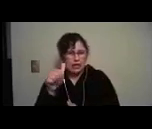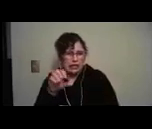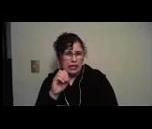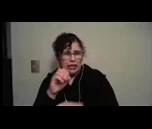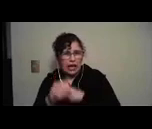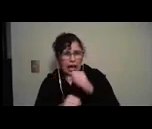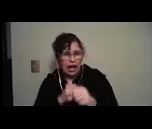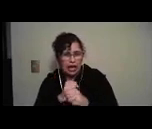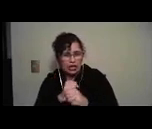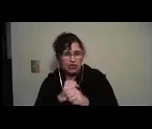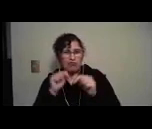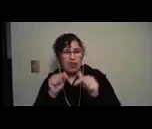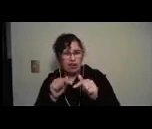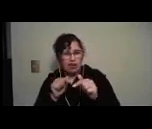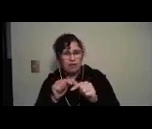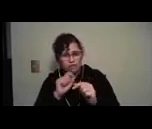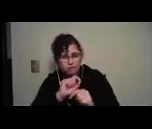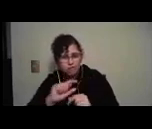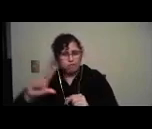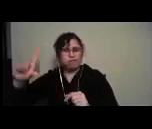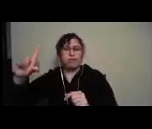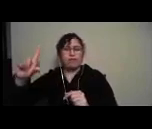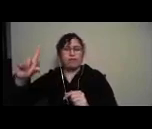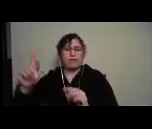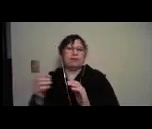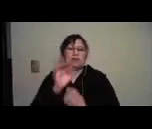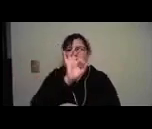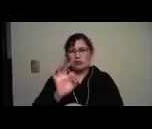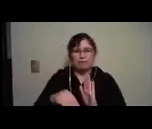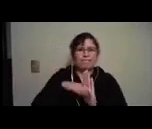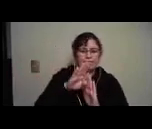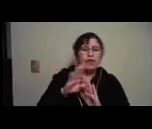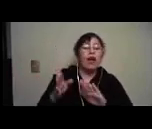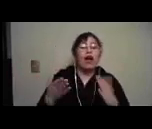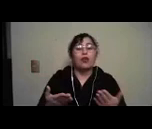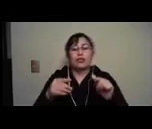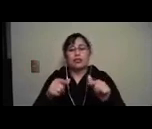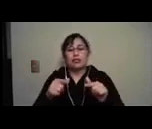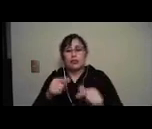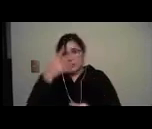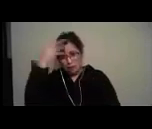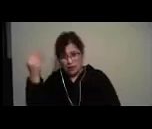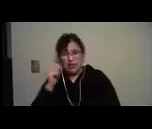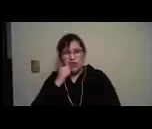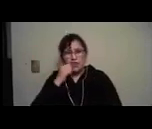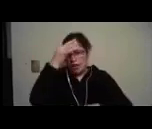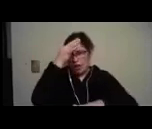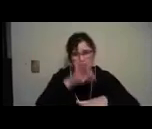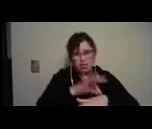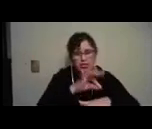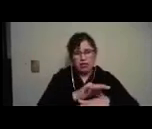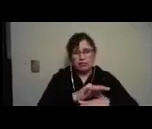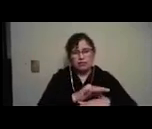¿ya? Las demencias corresponden a un conjunto de patologías, ¿cierto?, de carácter crónica y adquirida, ya que